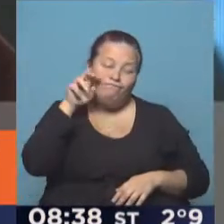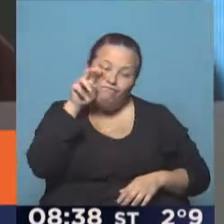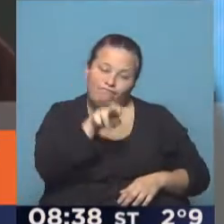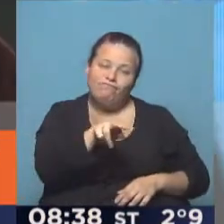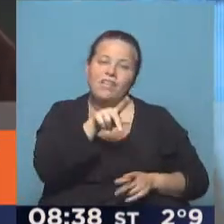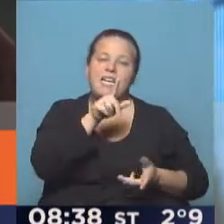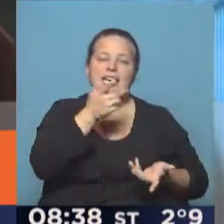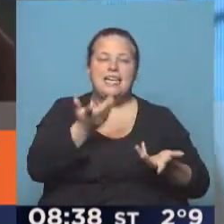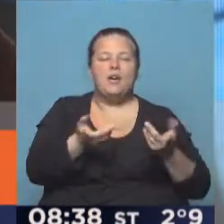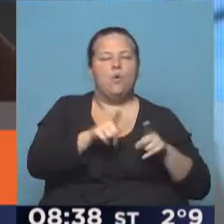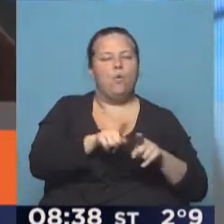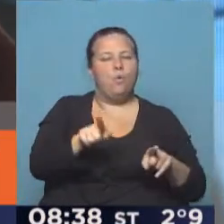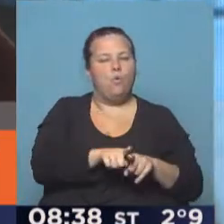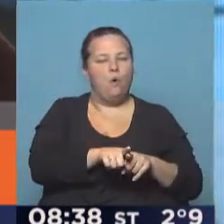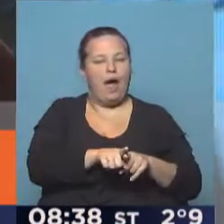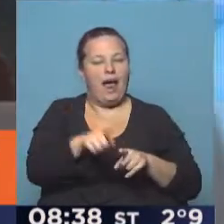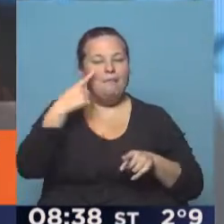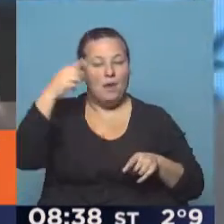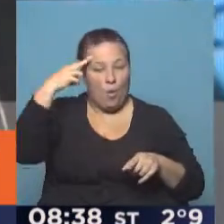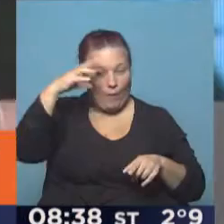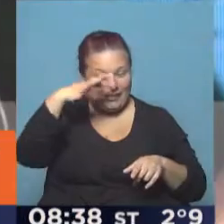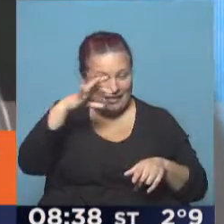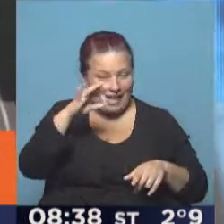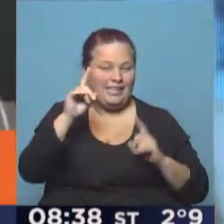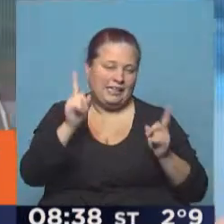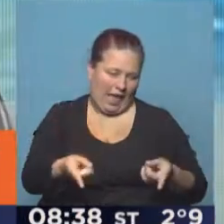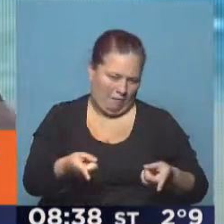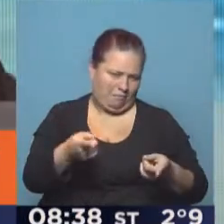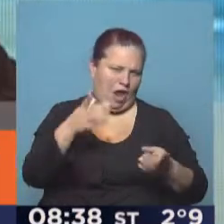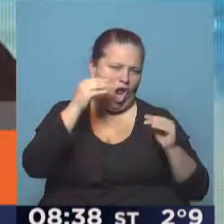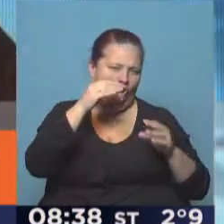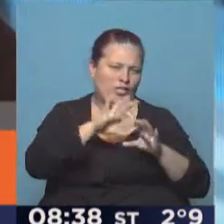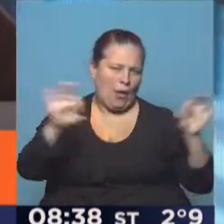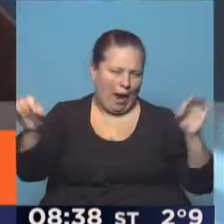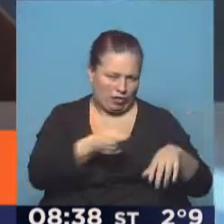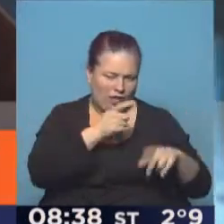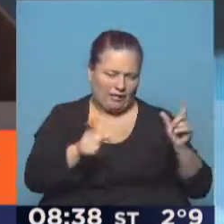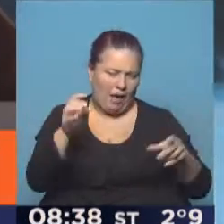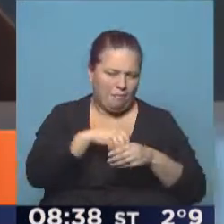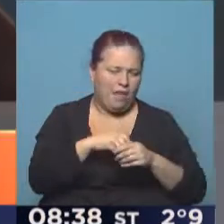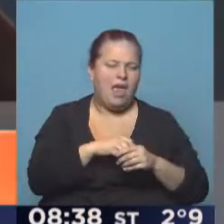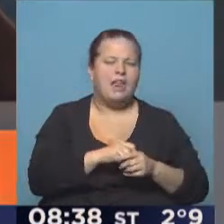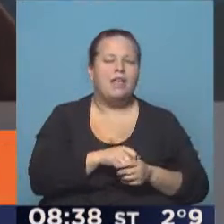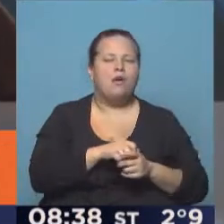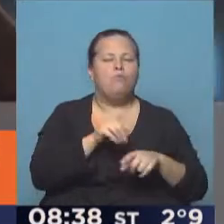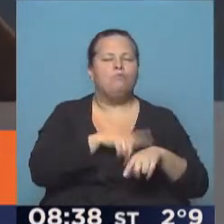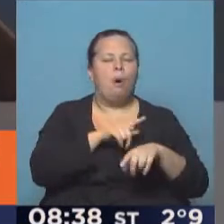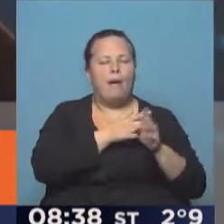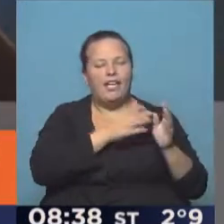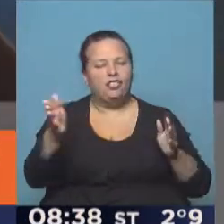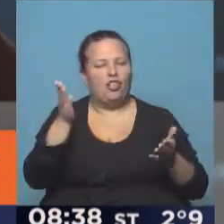que hubo, digamos, en los 70, y también se puede incluir a la noche de los bastones largos, por supuesto, un procedimiento